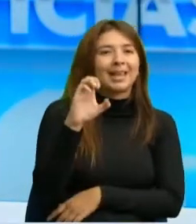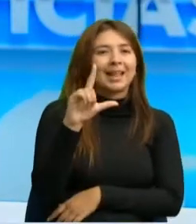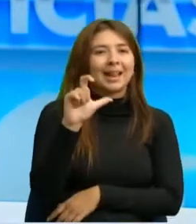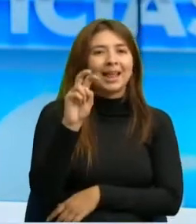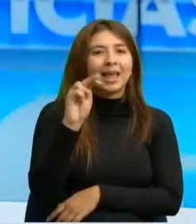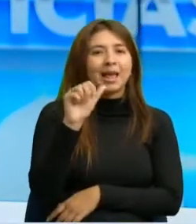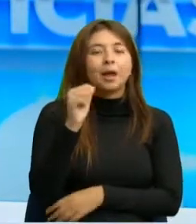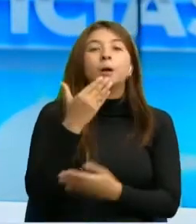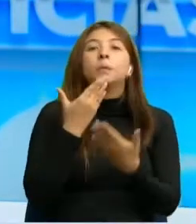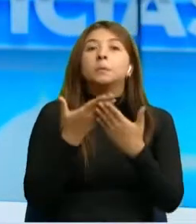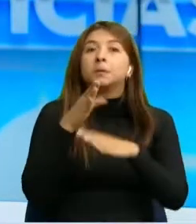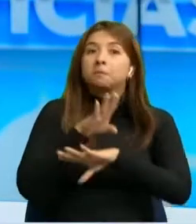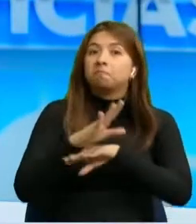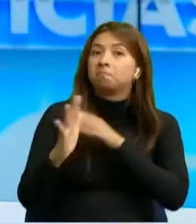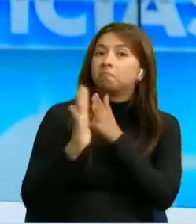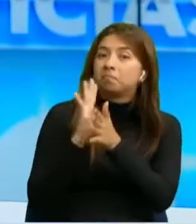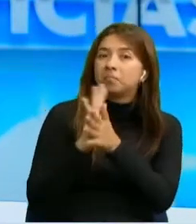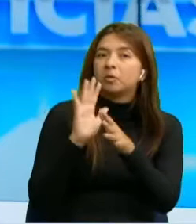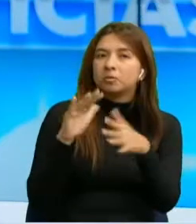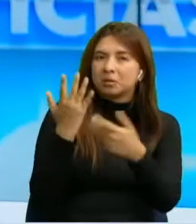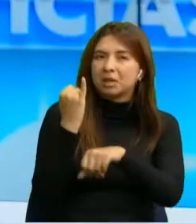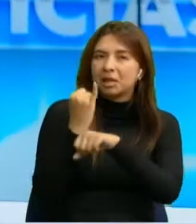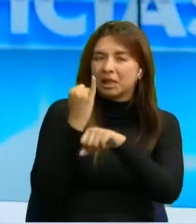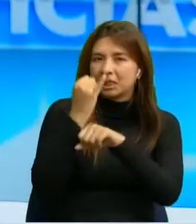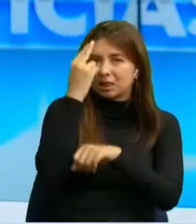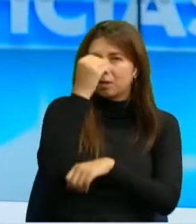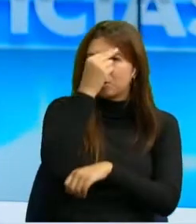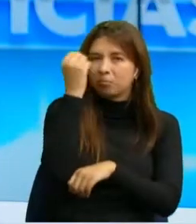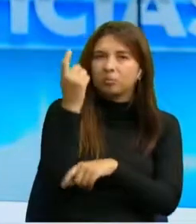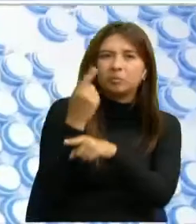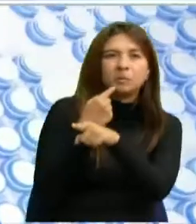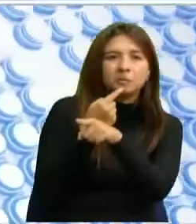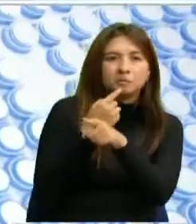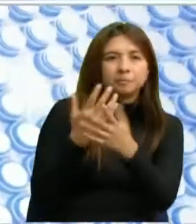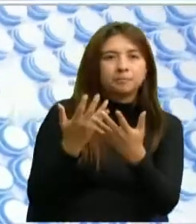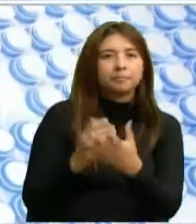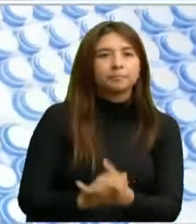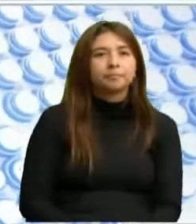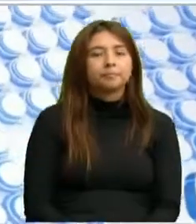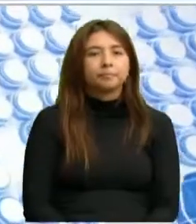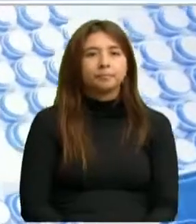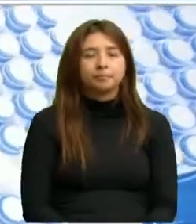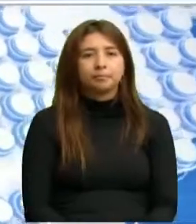tardes. ¿Qué información han dado desde la Iglesia Católica en este municipio de Norte de Santander?